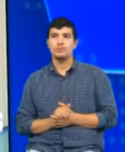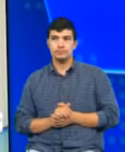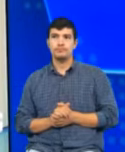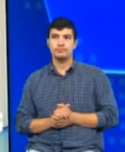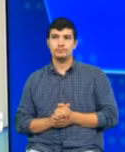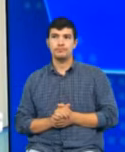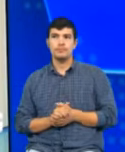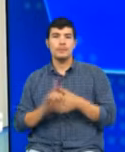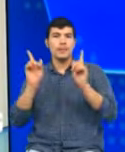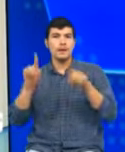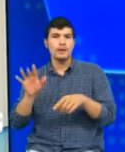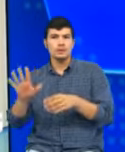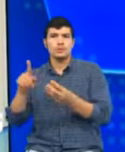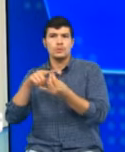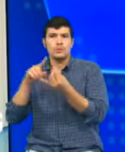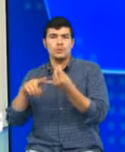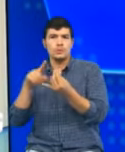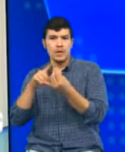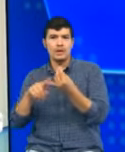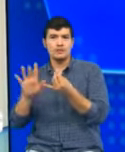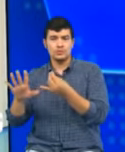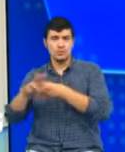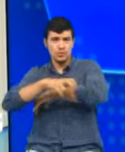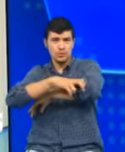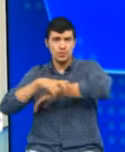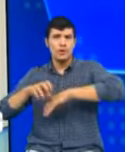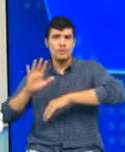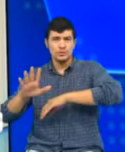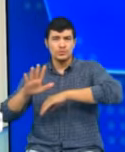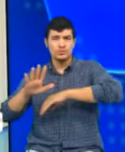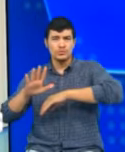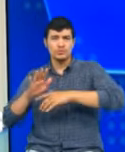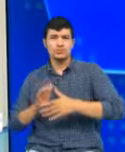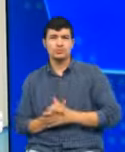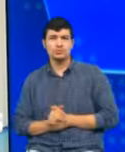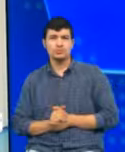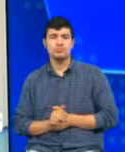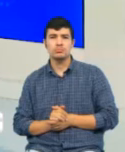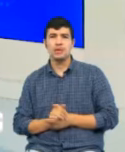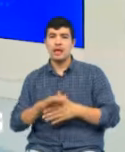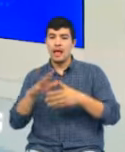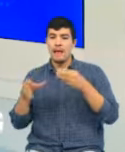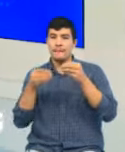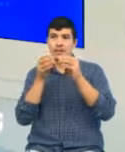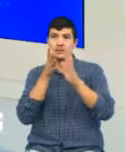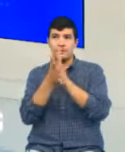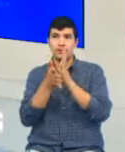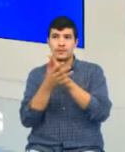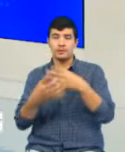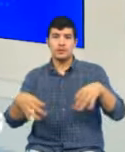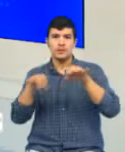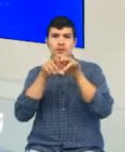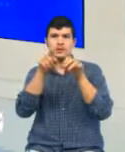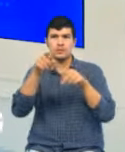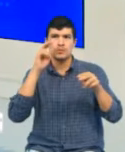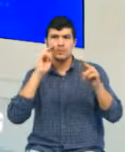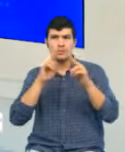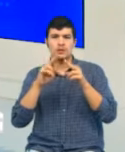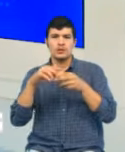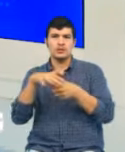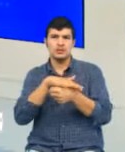propósito de este caso de extorsión relacionado con el hurto de motocicletas tenemos una información muy importante para que ustedes conozcan lo que